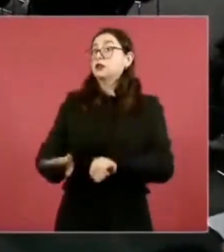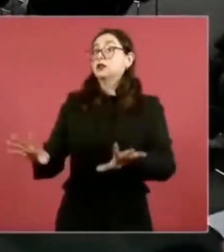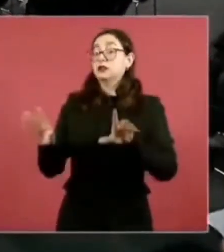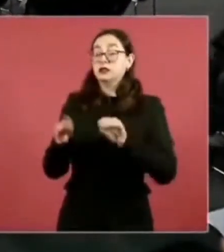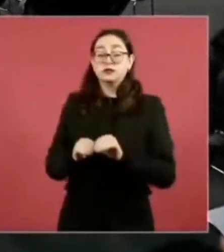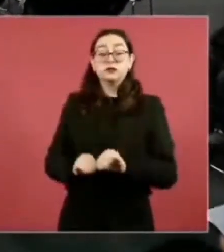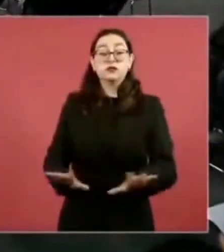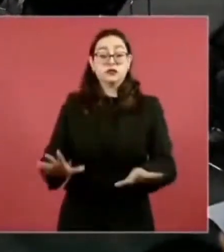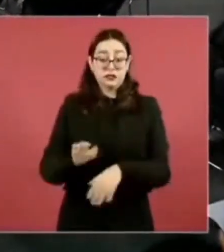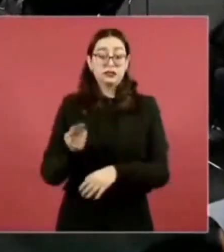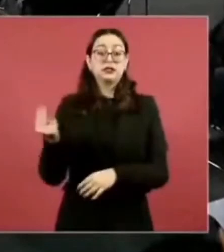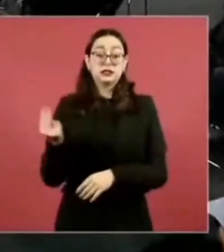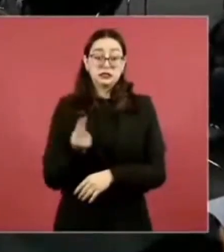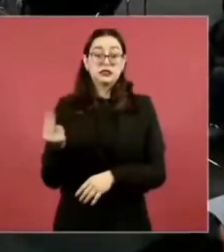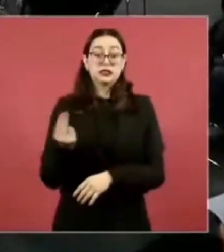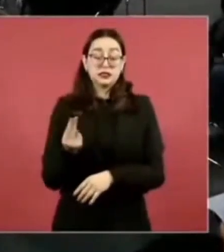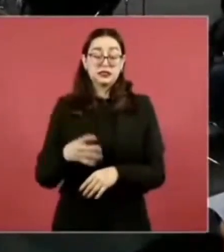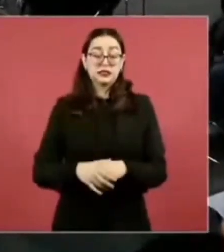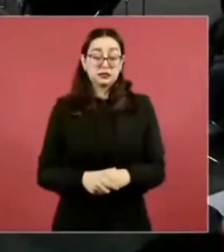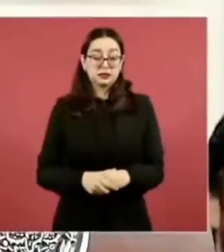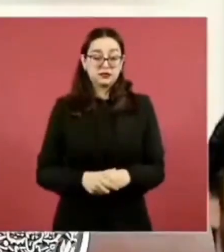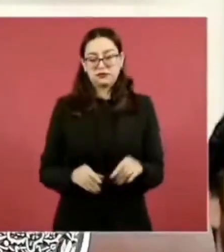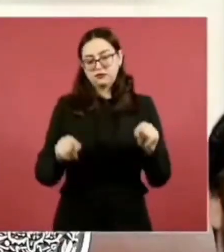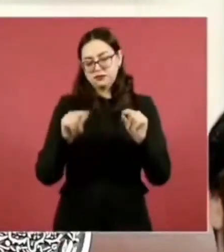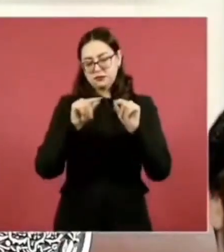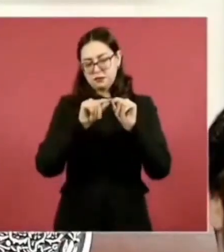Son pocos lugares, afortunadamente.